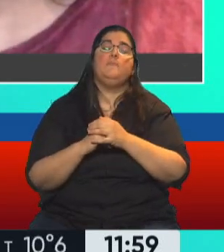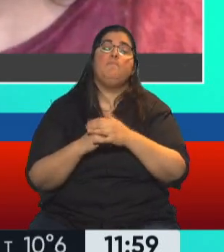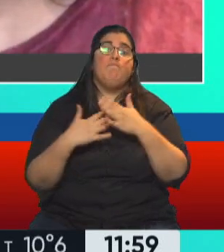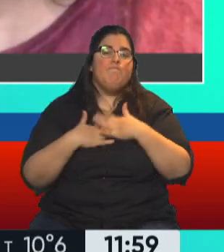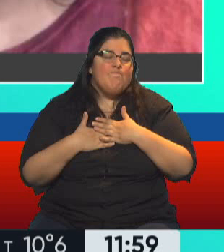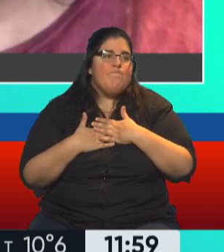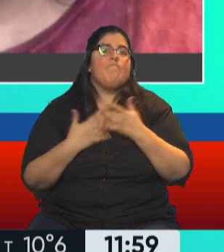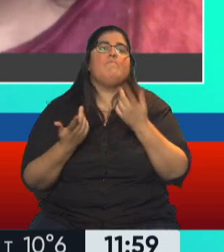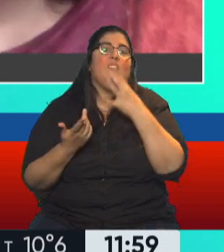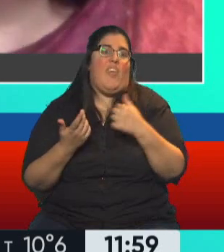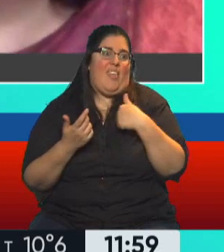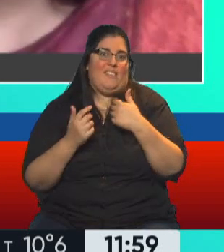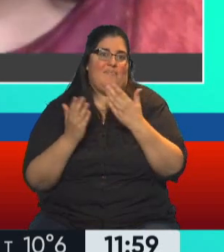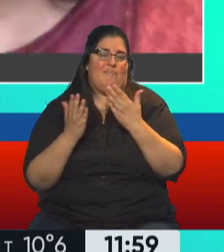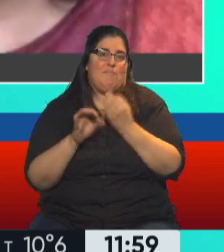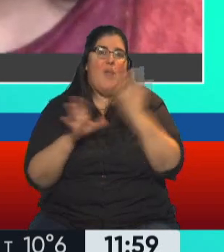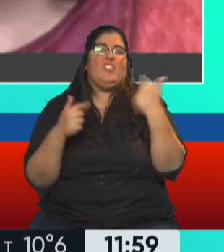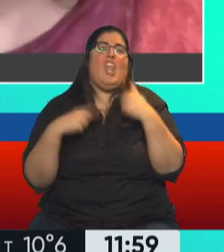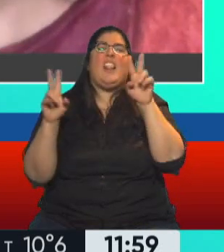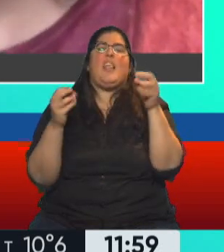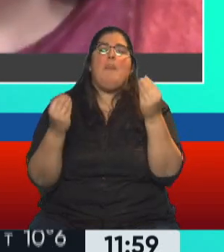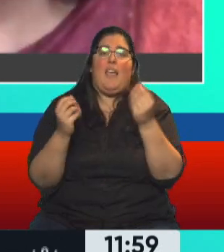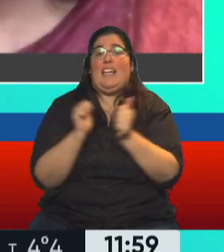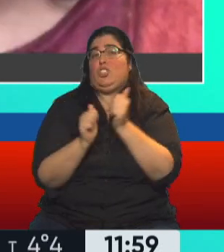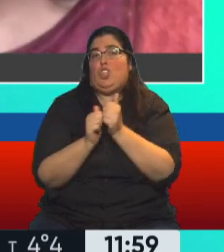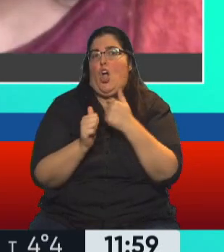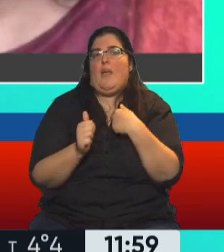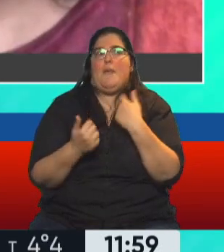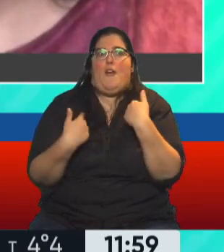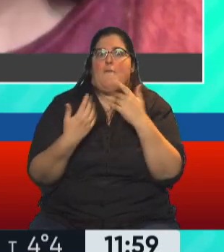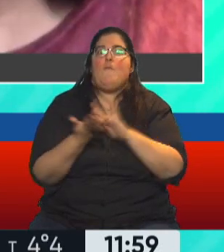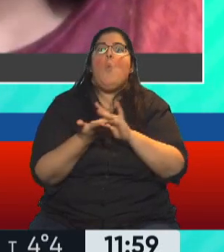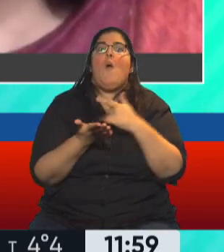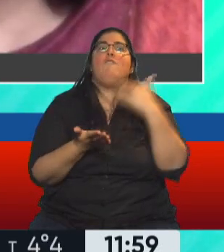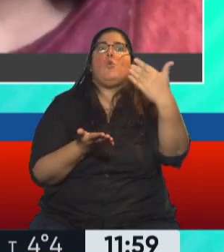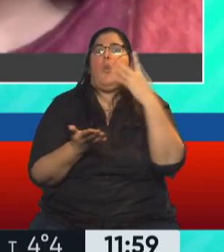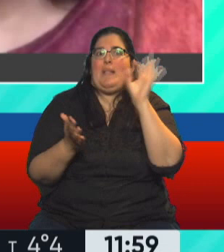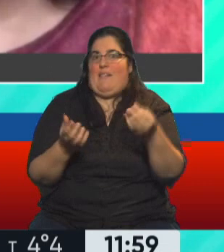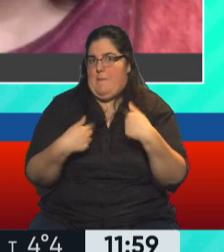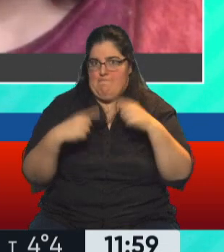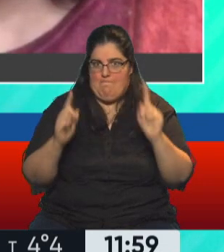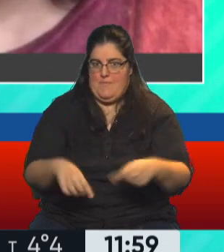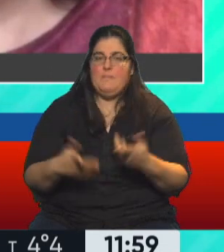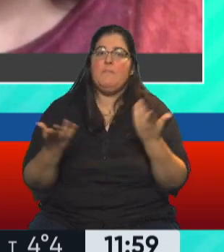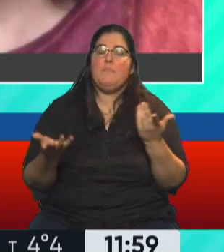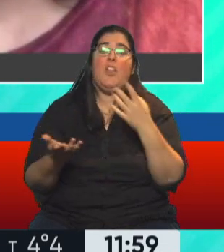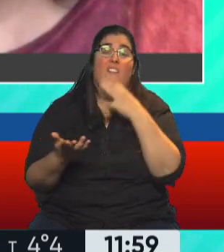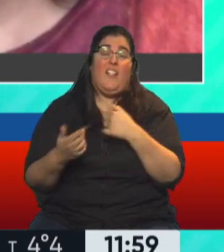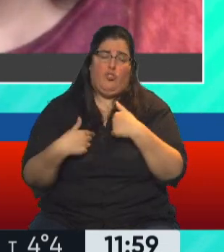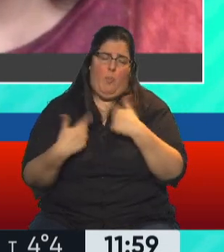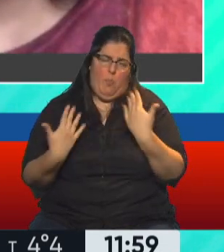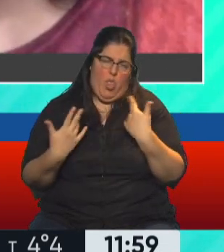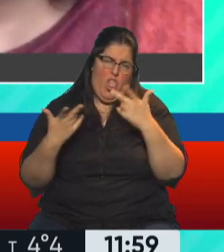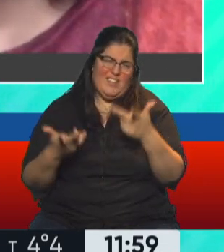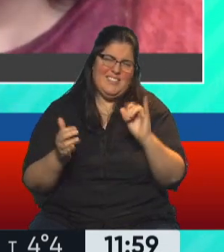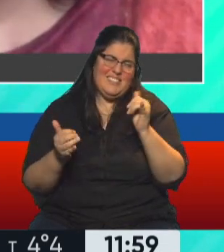yo soy historiadora, no me atrevo a predecir el futuro, pero lo que puedo decir es que una cosa queda clara